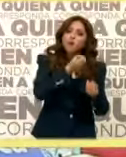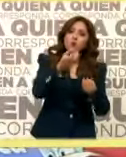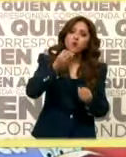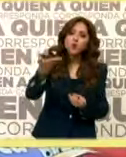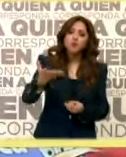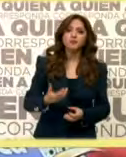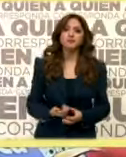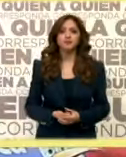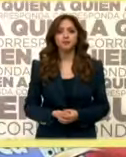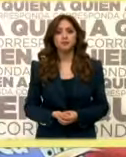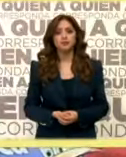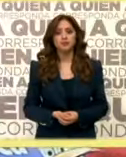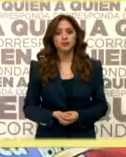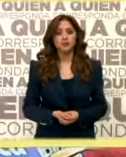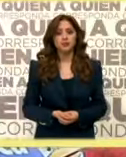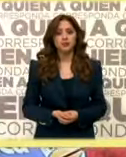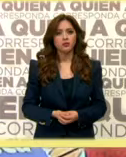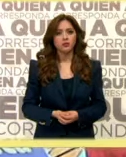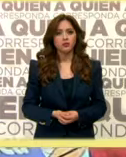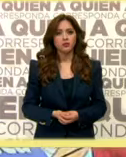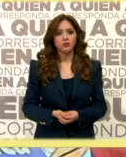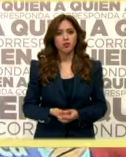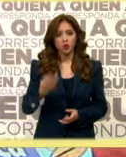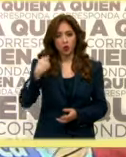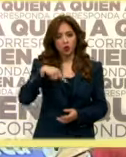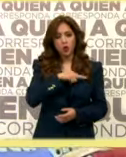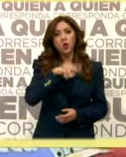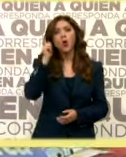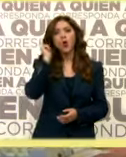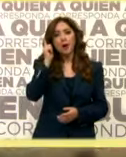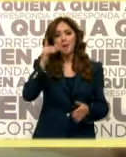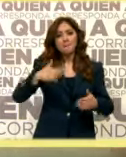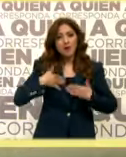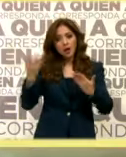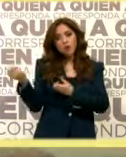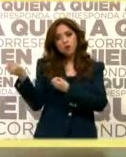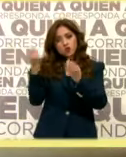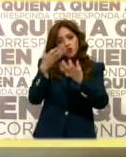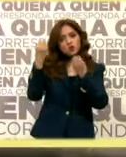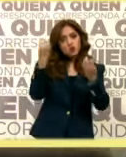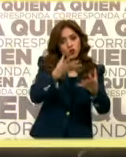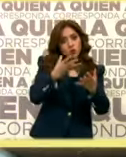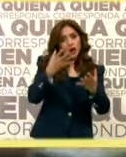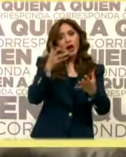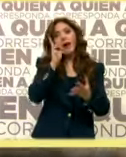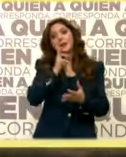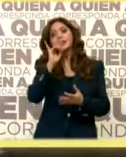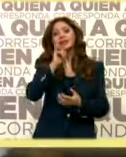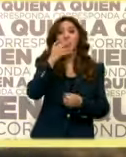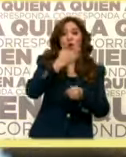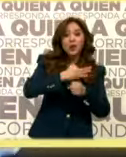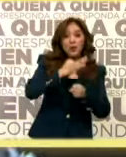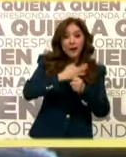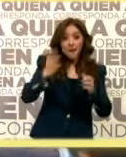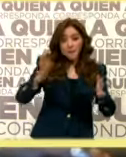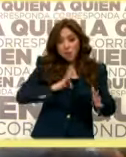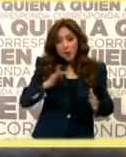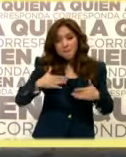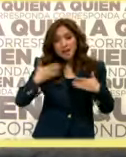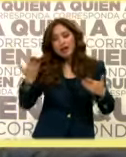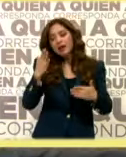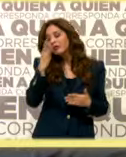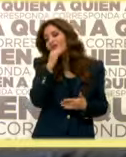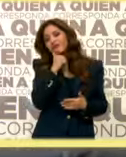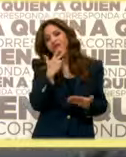con la esperanza de que, pues, a ver, que suceda un milagro, pero pues bien sabe que los milagros están escasos. Los